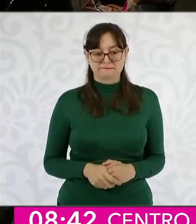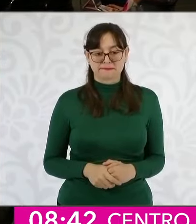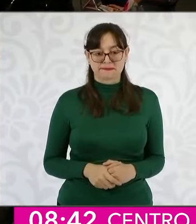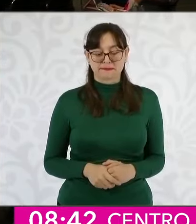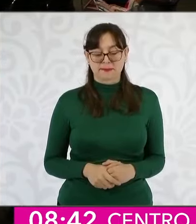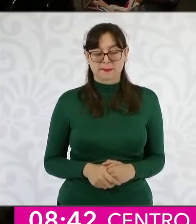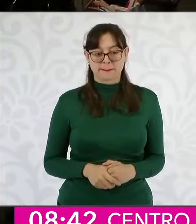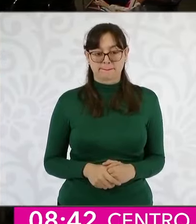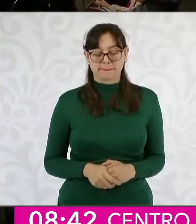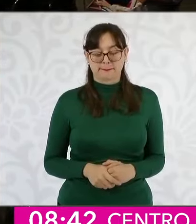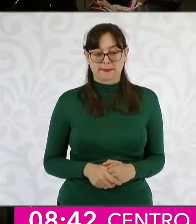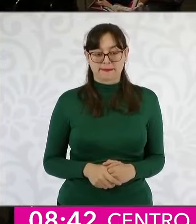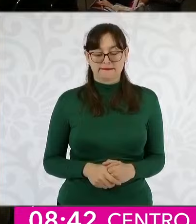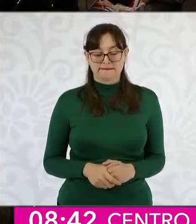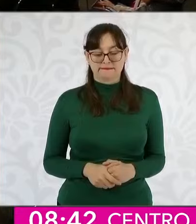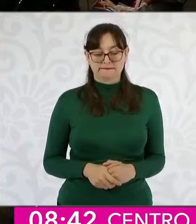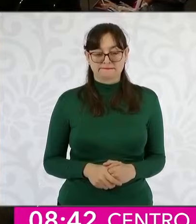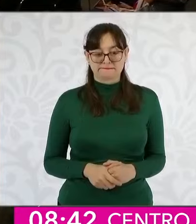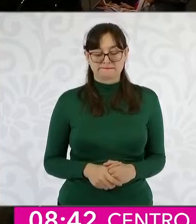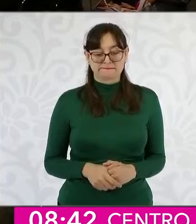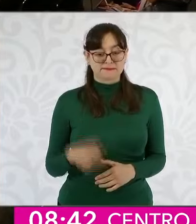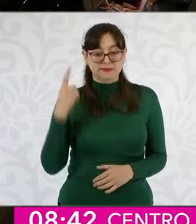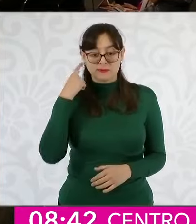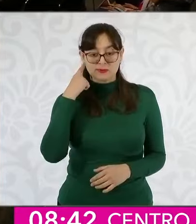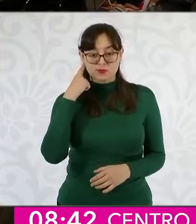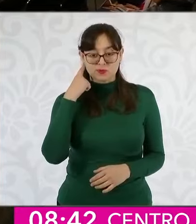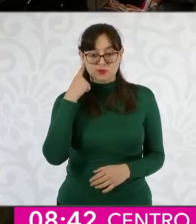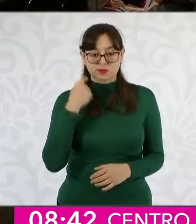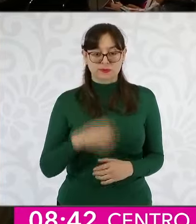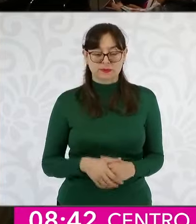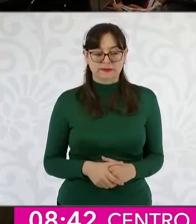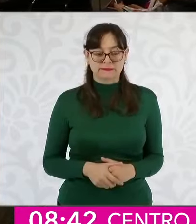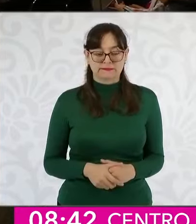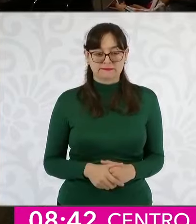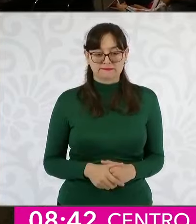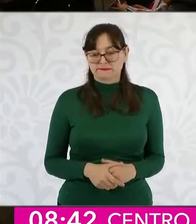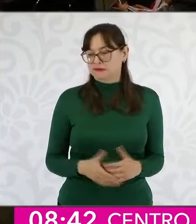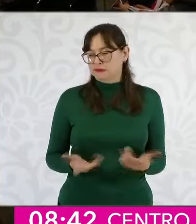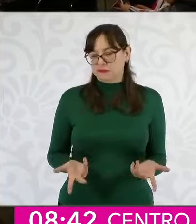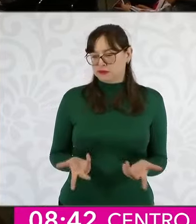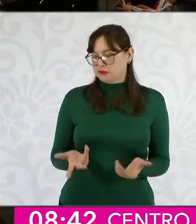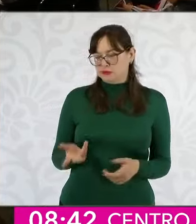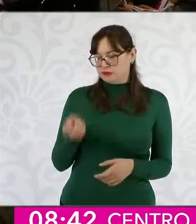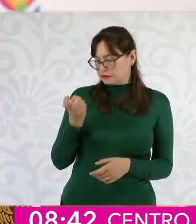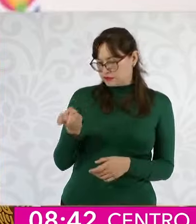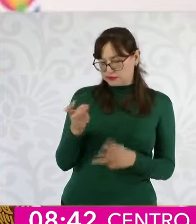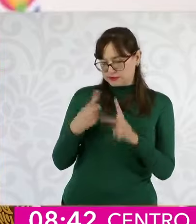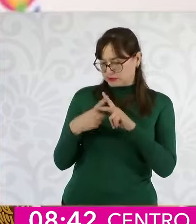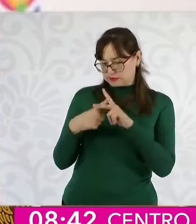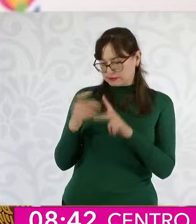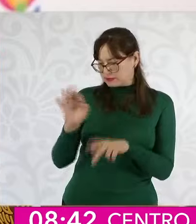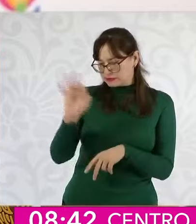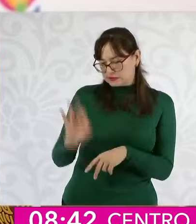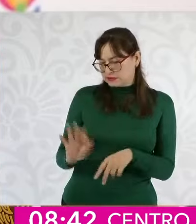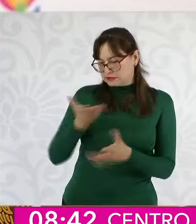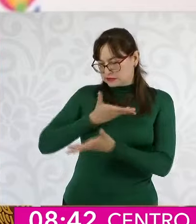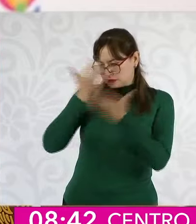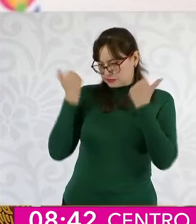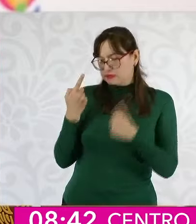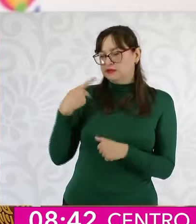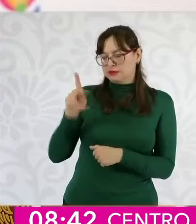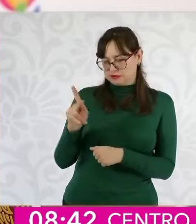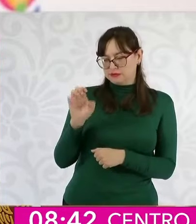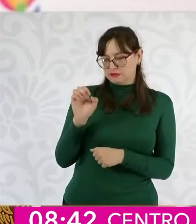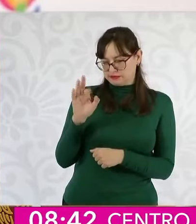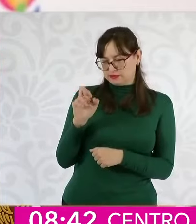¿Porcentaje corresponde, digo, en este primer paso de todas las concesiones que se han brindado? No tengo ese dato en este momento, pero se lo pedimos a Efraín para que te